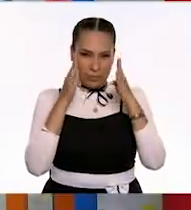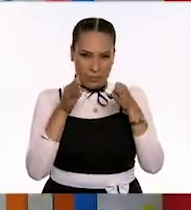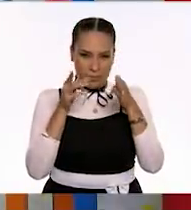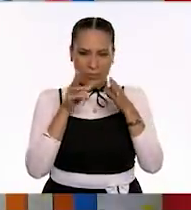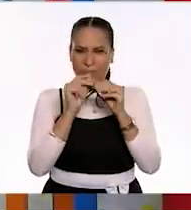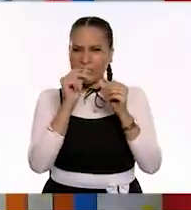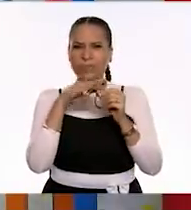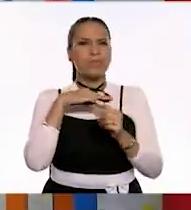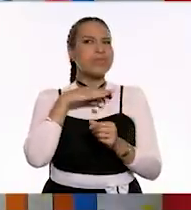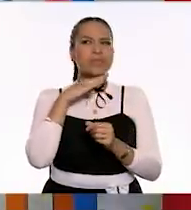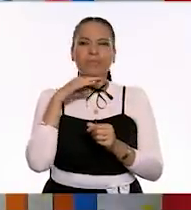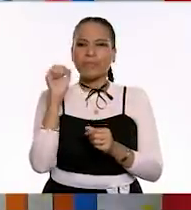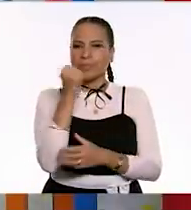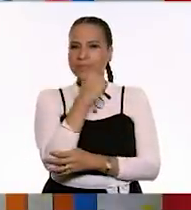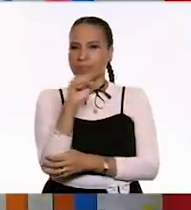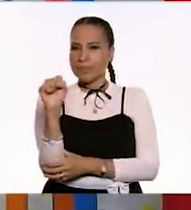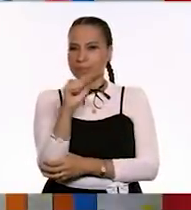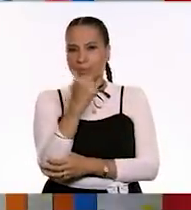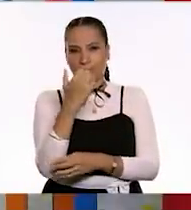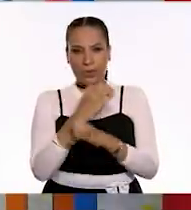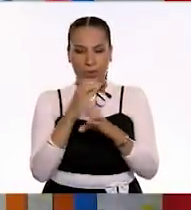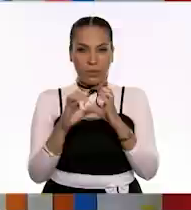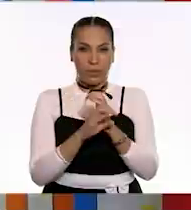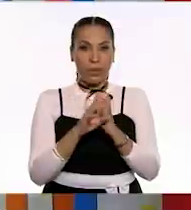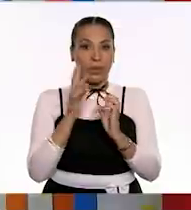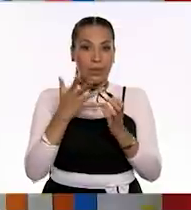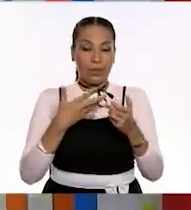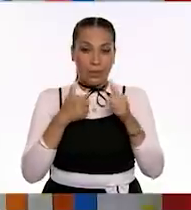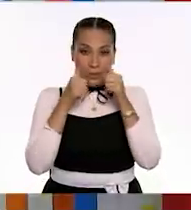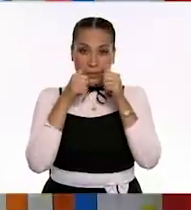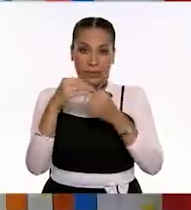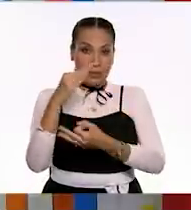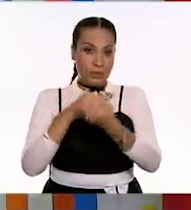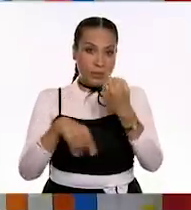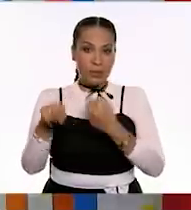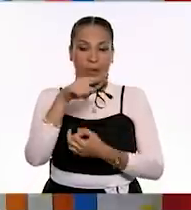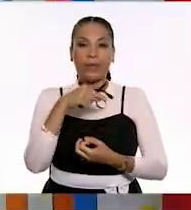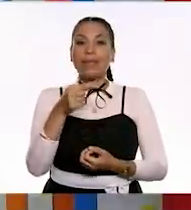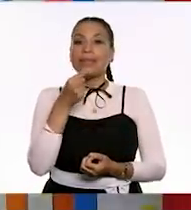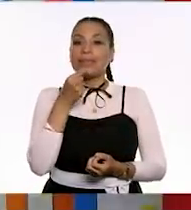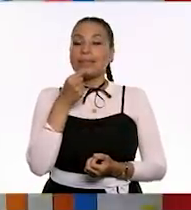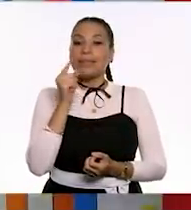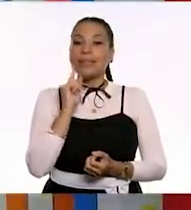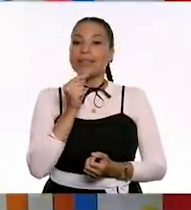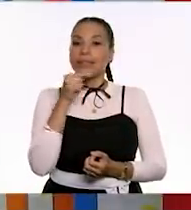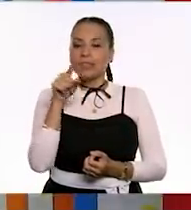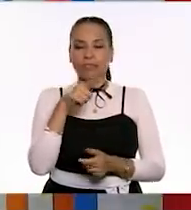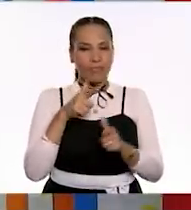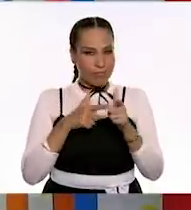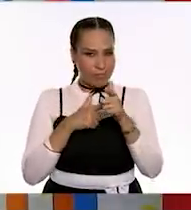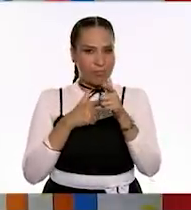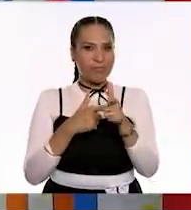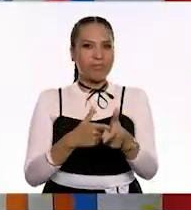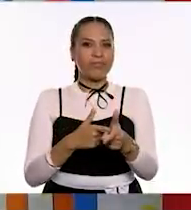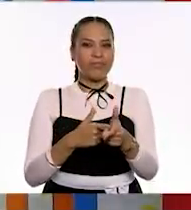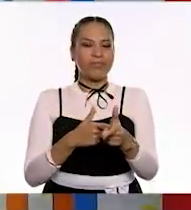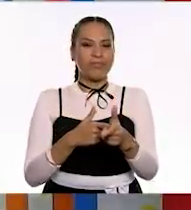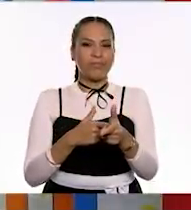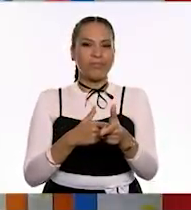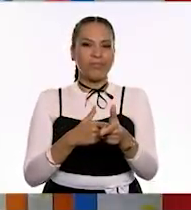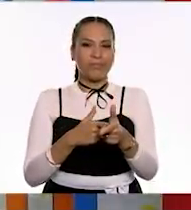no distraernos en otras cosas. Ya que tengo la atención de todos ustedes, niñas y niños, vamos a continuar entonces con